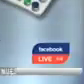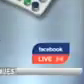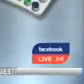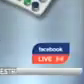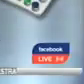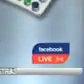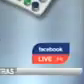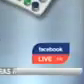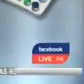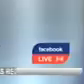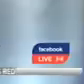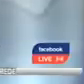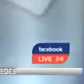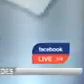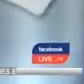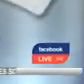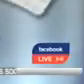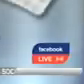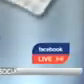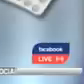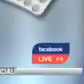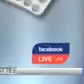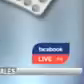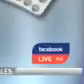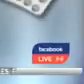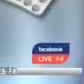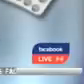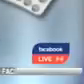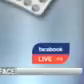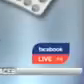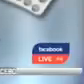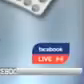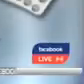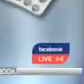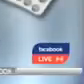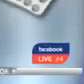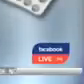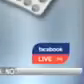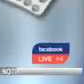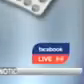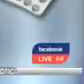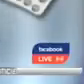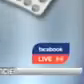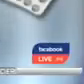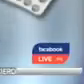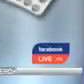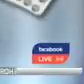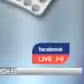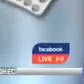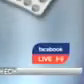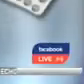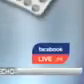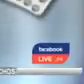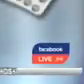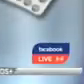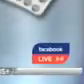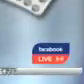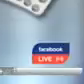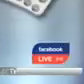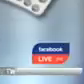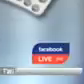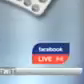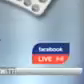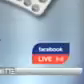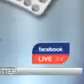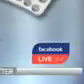La mayoría simple solo son únicamente 43 diputados, y en este caso, pues obviamente Nuevas Ideas con 56 sobrepasa los